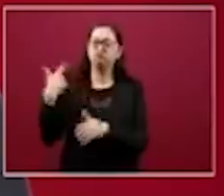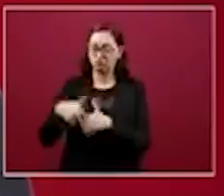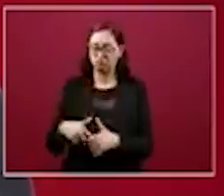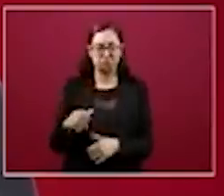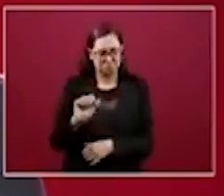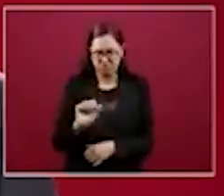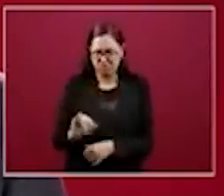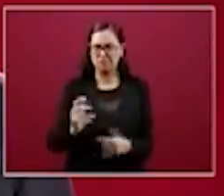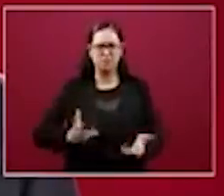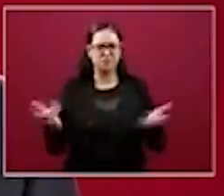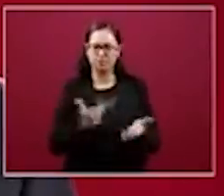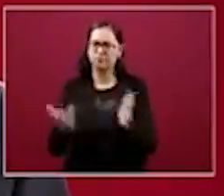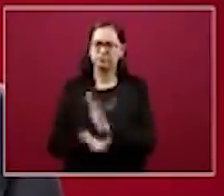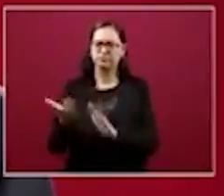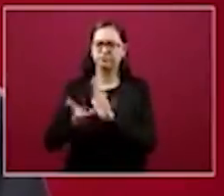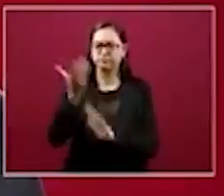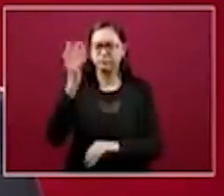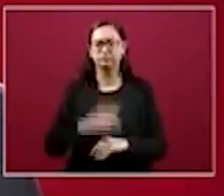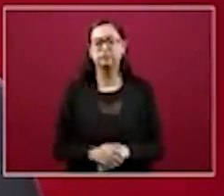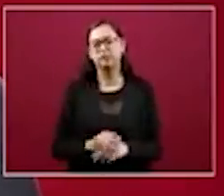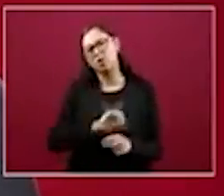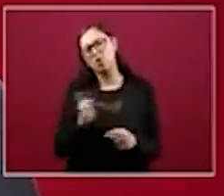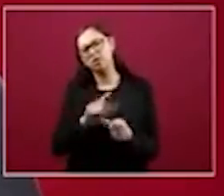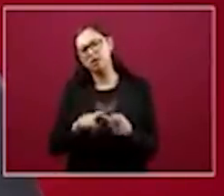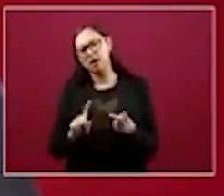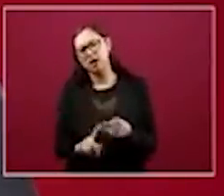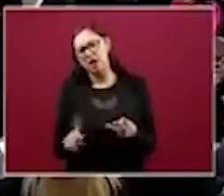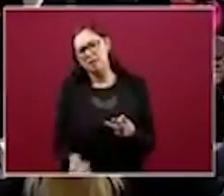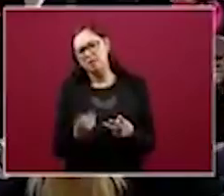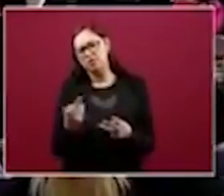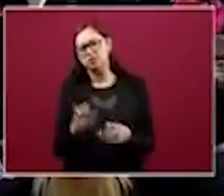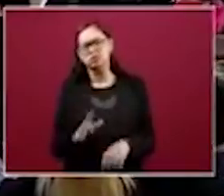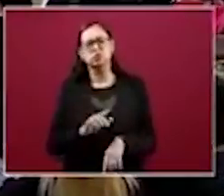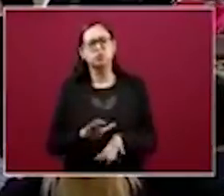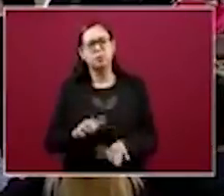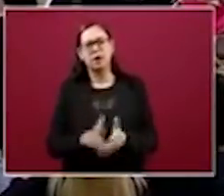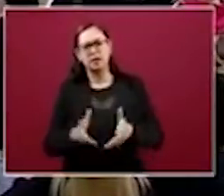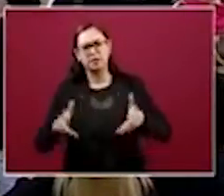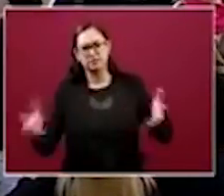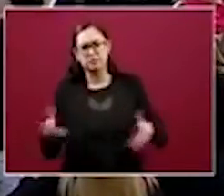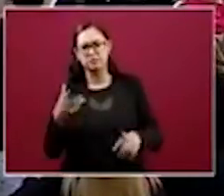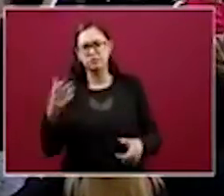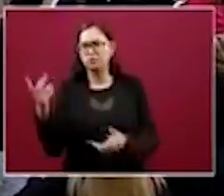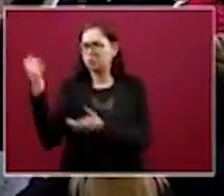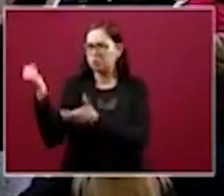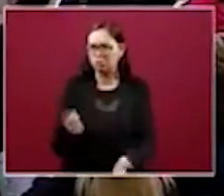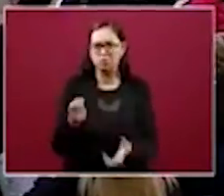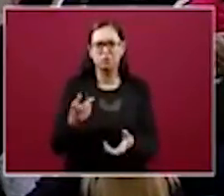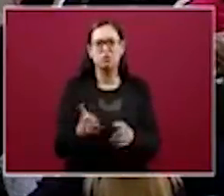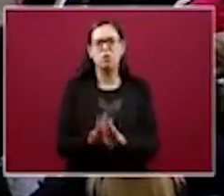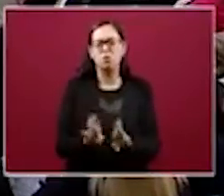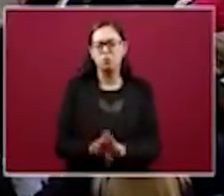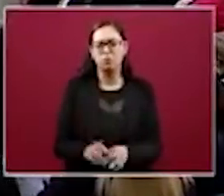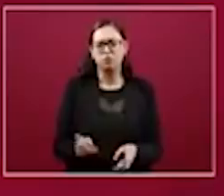refinería. Lo otro que planteabas… Sobre el crecimiento y sobre cómo convencer a los empresarios de que inviertan para llegar a esa meta. El